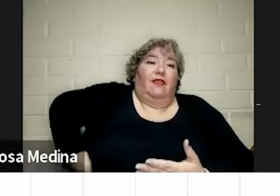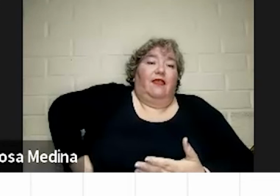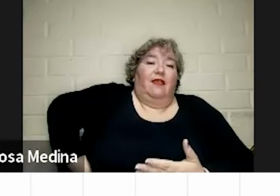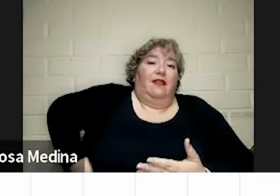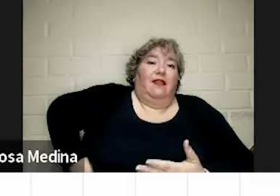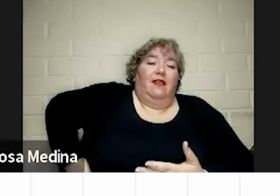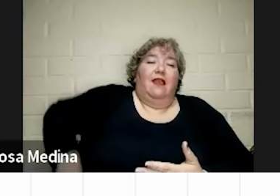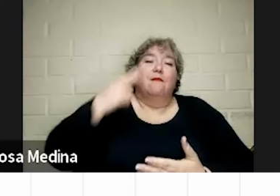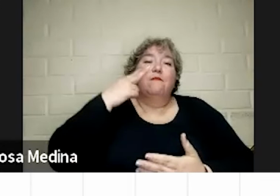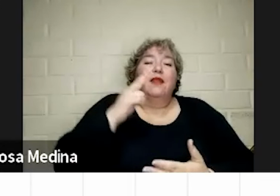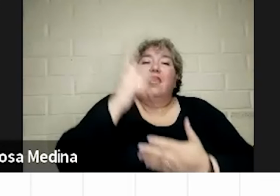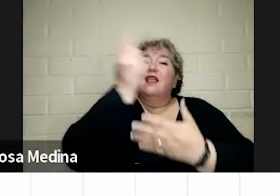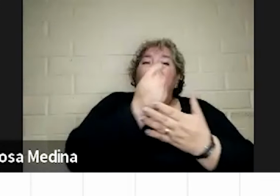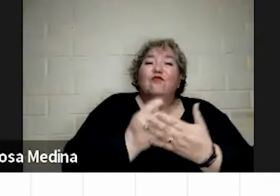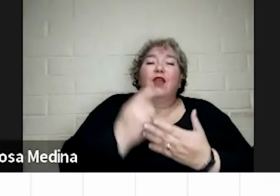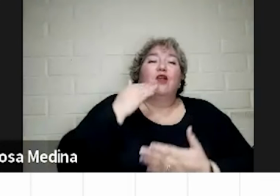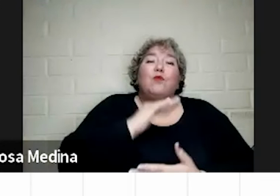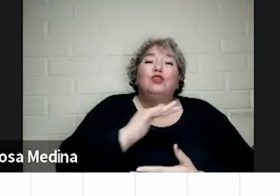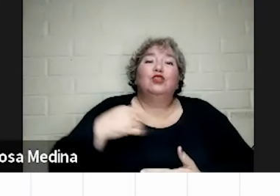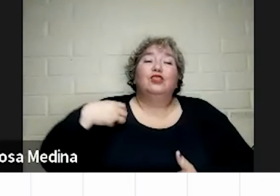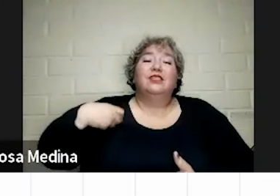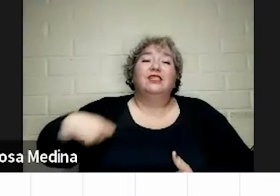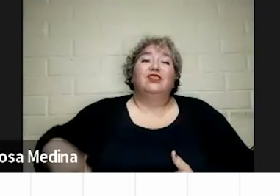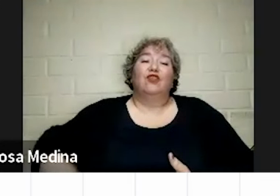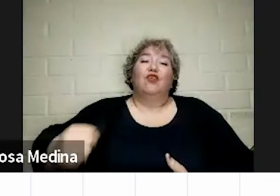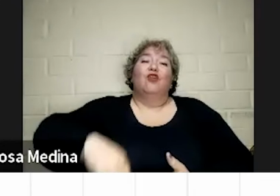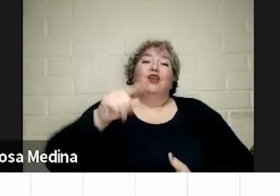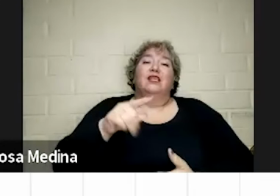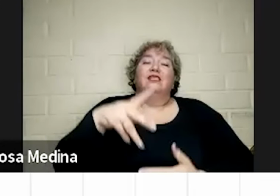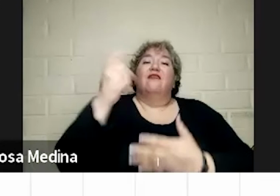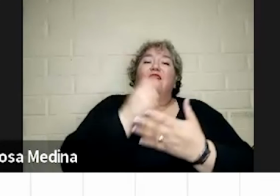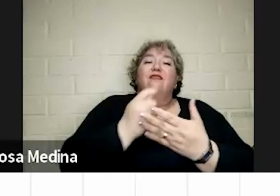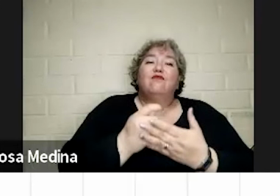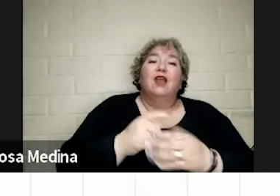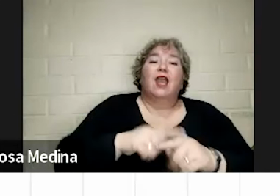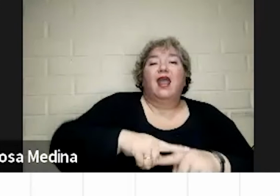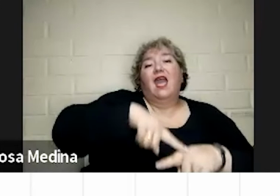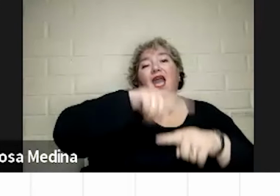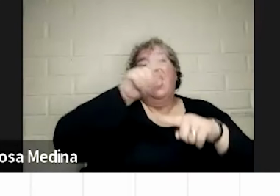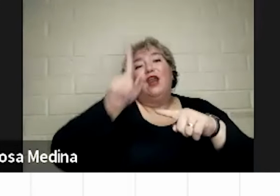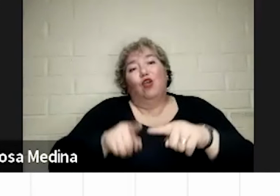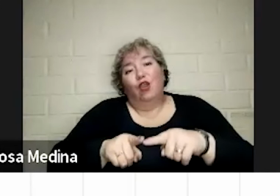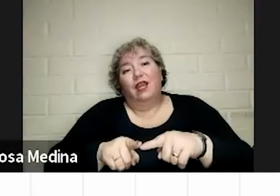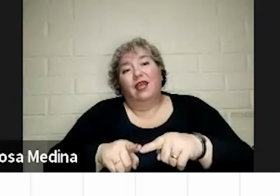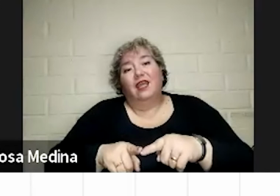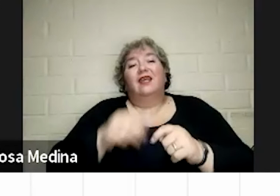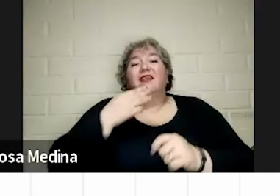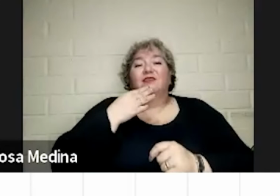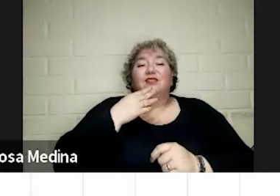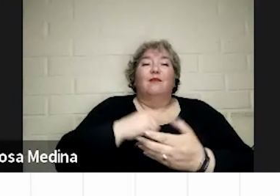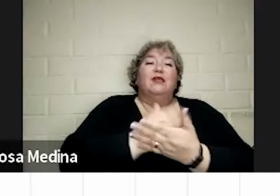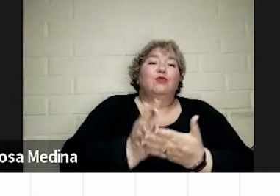que como son niños de educación parvularia, ella dice que va a dibujar un arco iris, y entonces igual dibuja un arco iris en su planificación, es muy